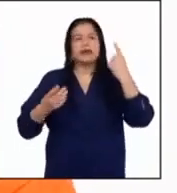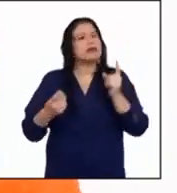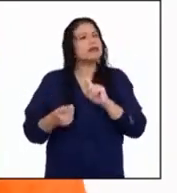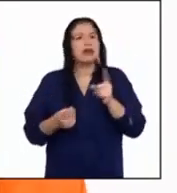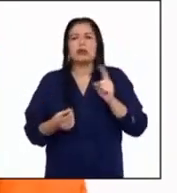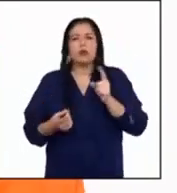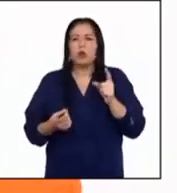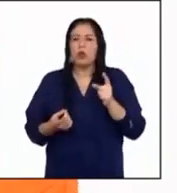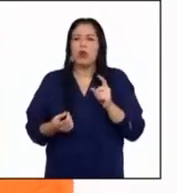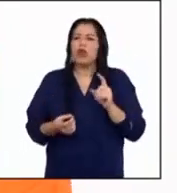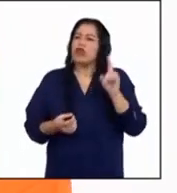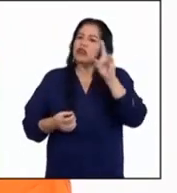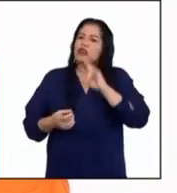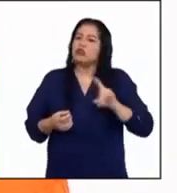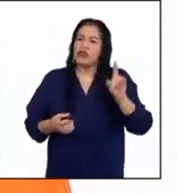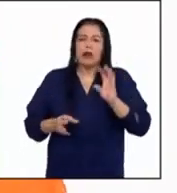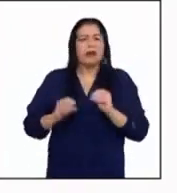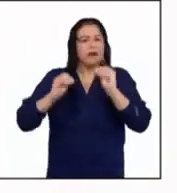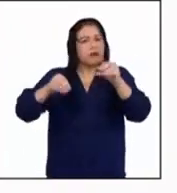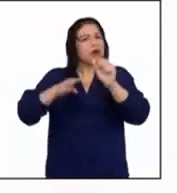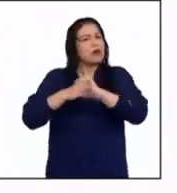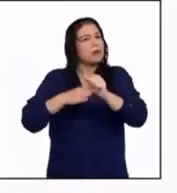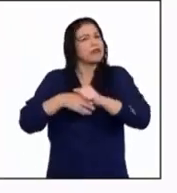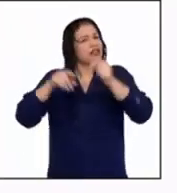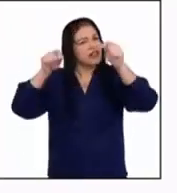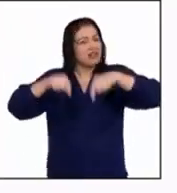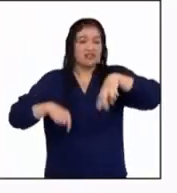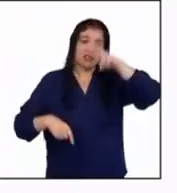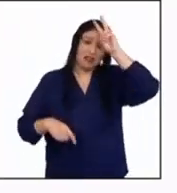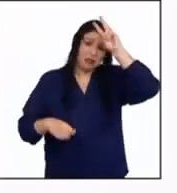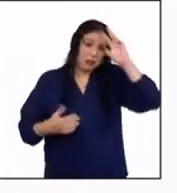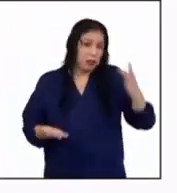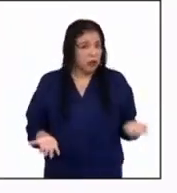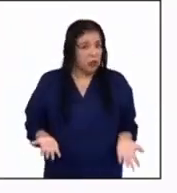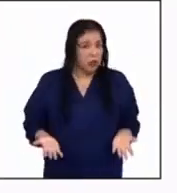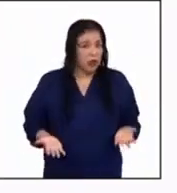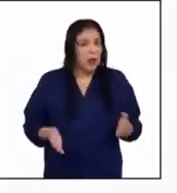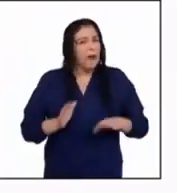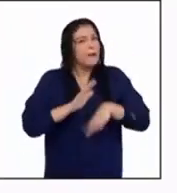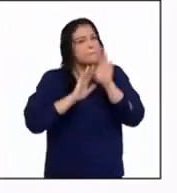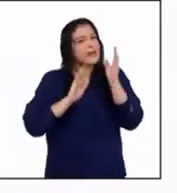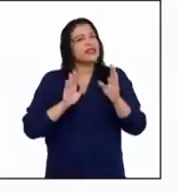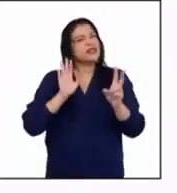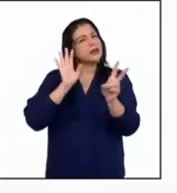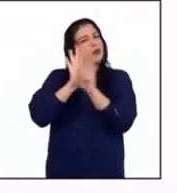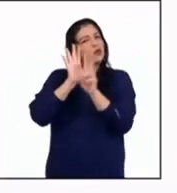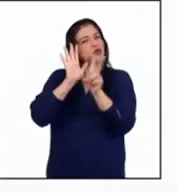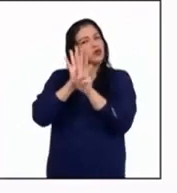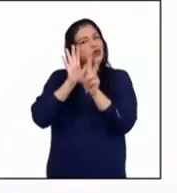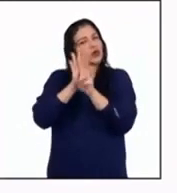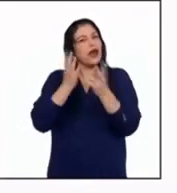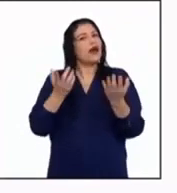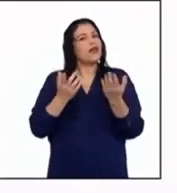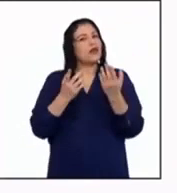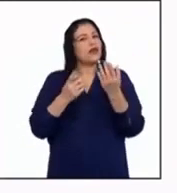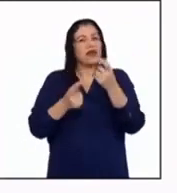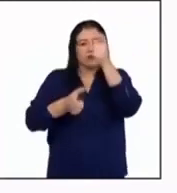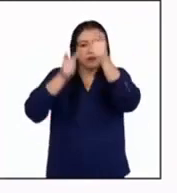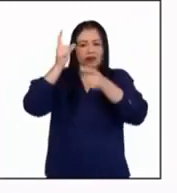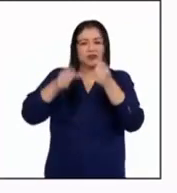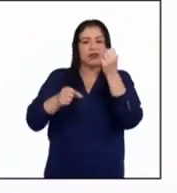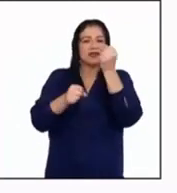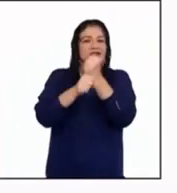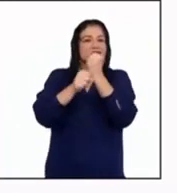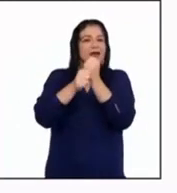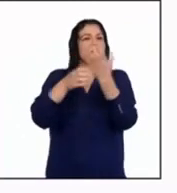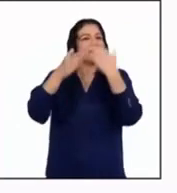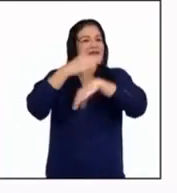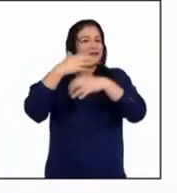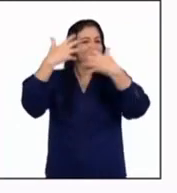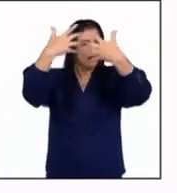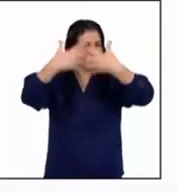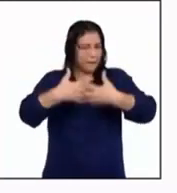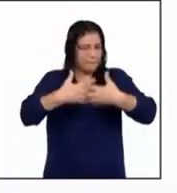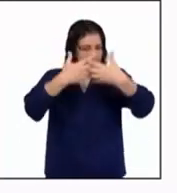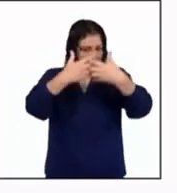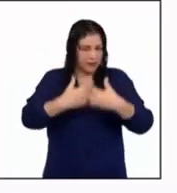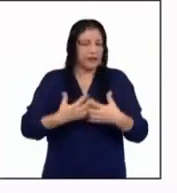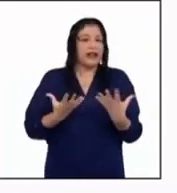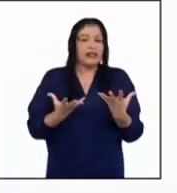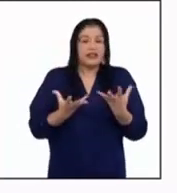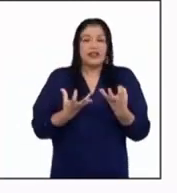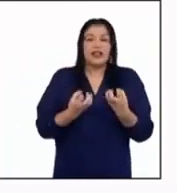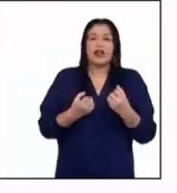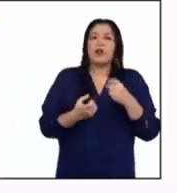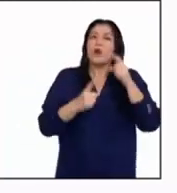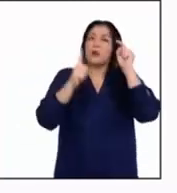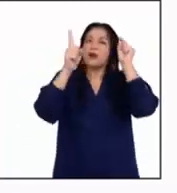conocidas ni implementadas en el país. Sobre todo el voluntariado corporativo, el cual busca la participación de los miembros de las